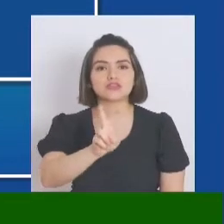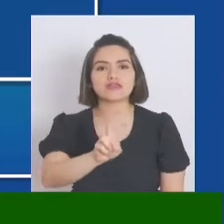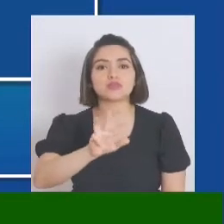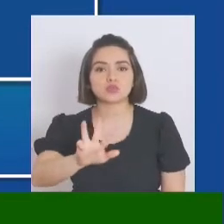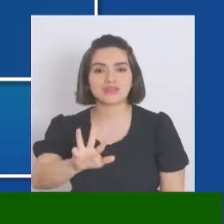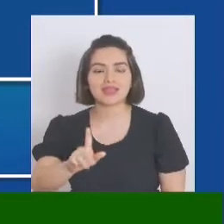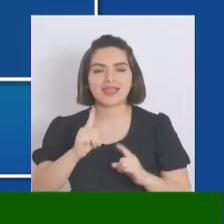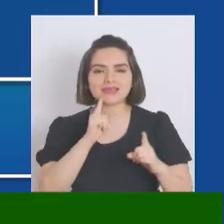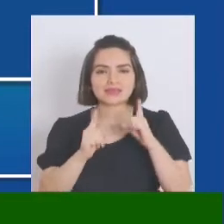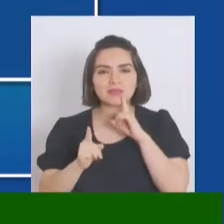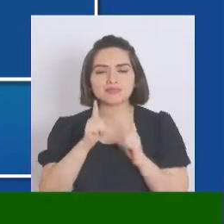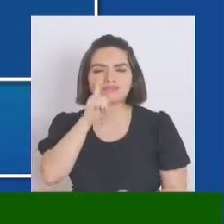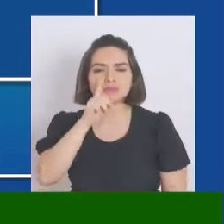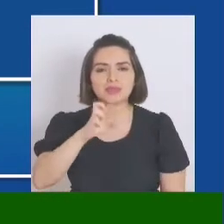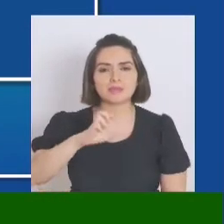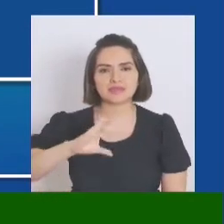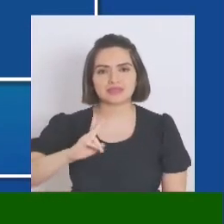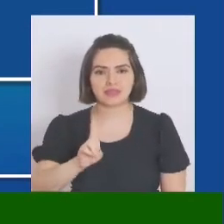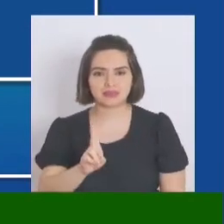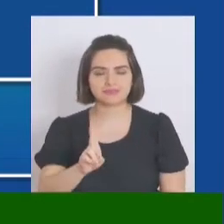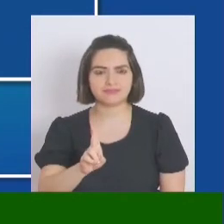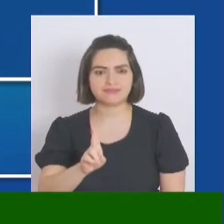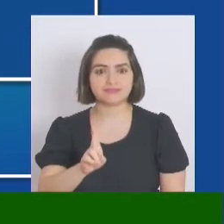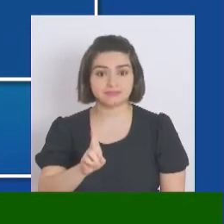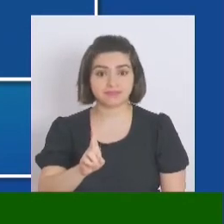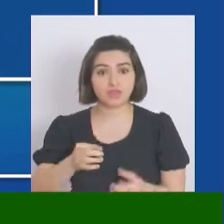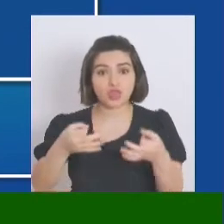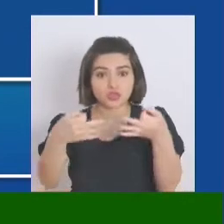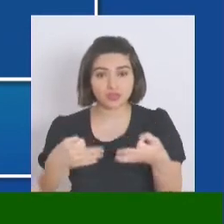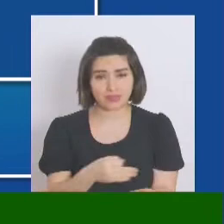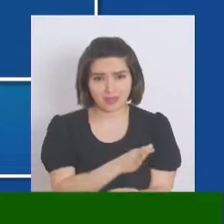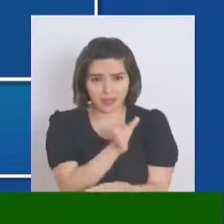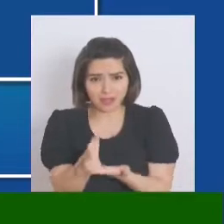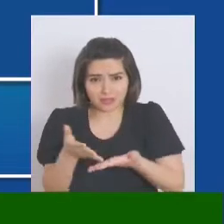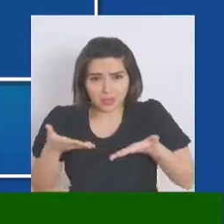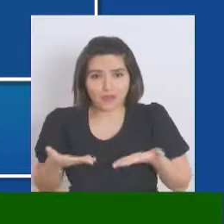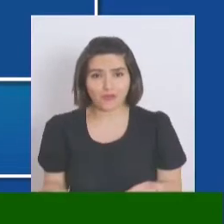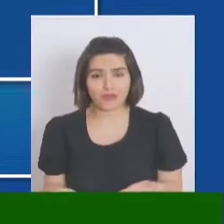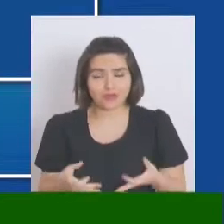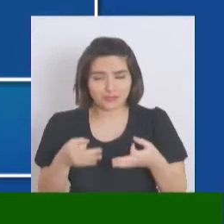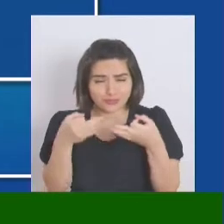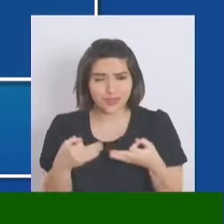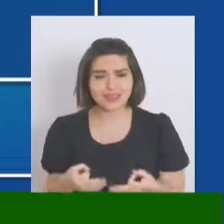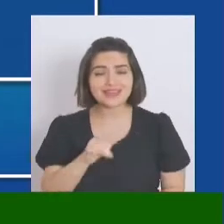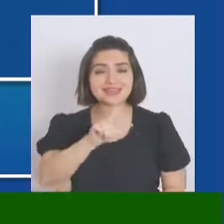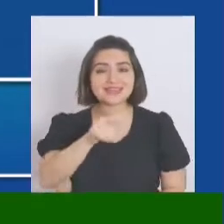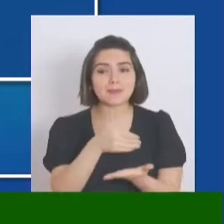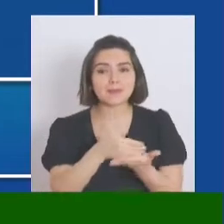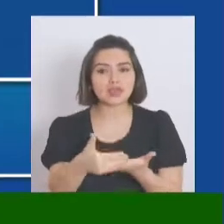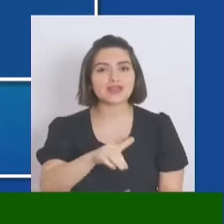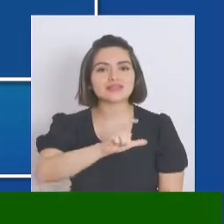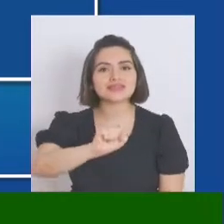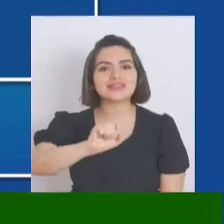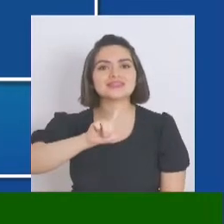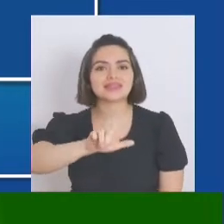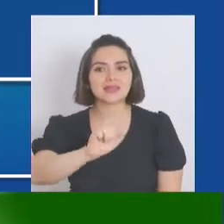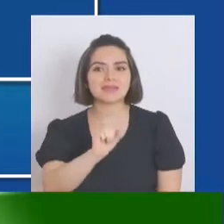55.229 exámenes PCR, alcanzando a la fecha un total de